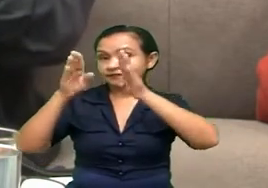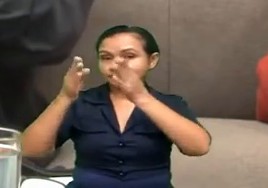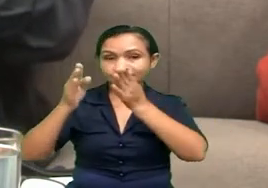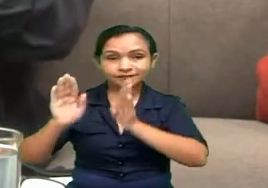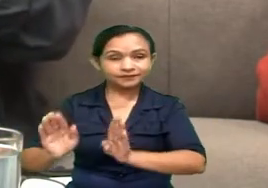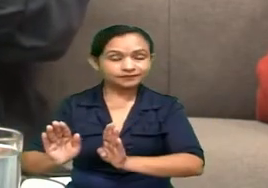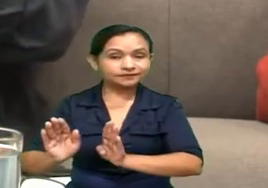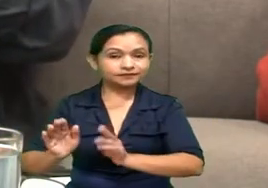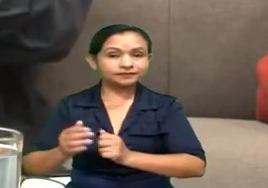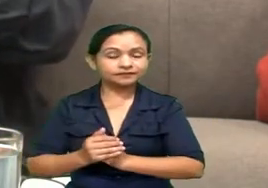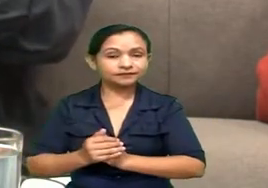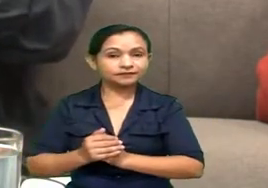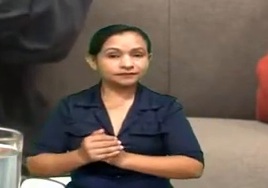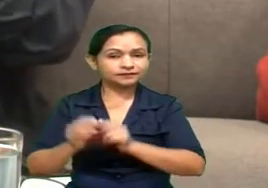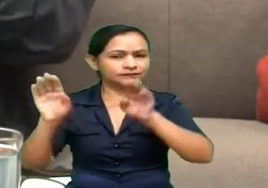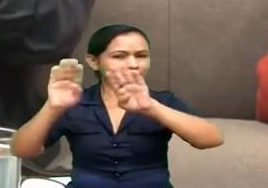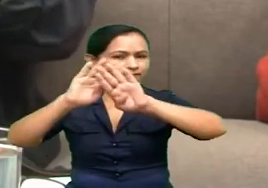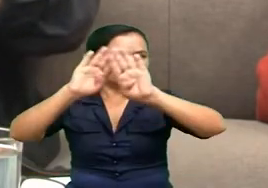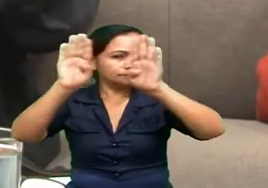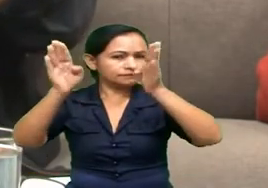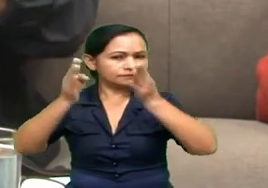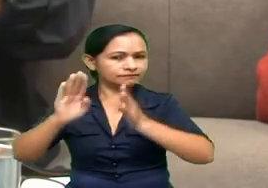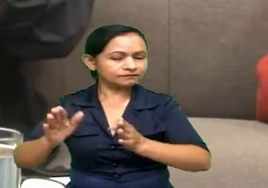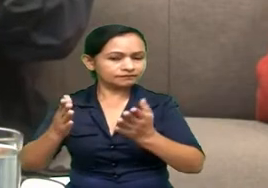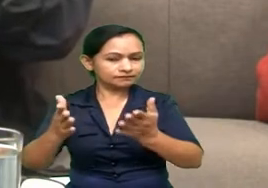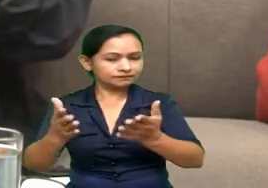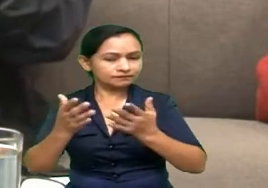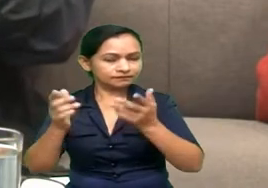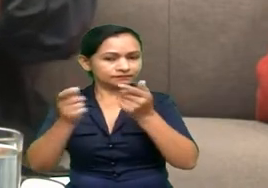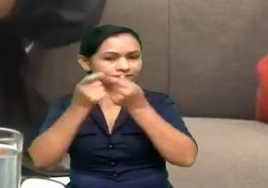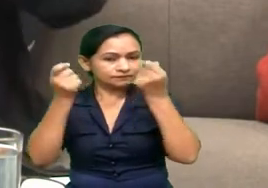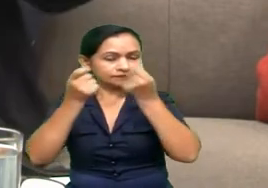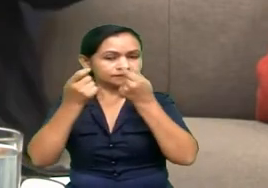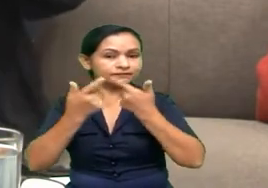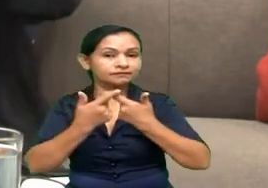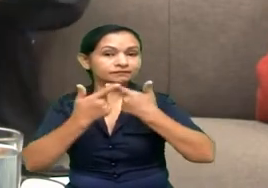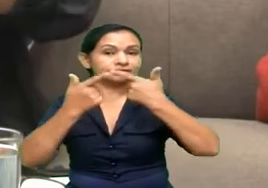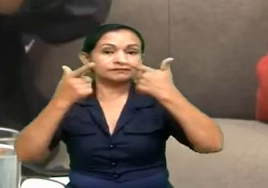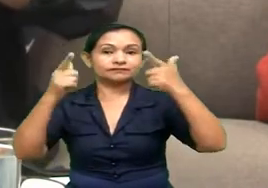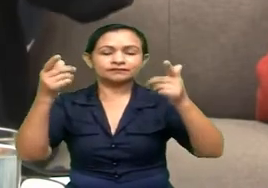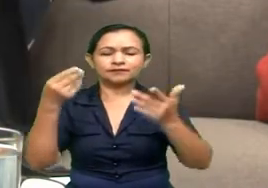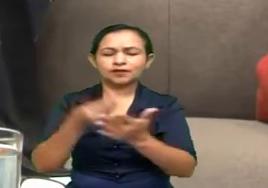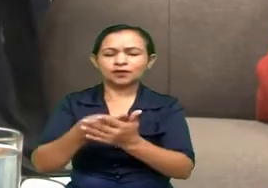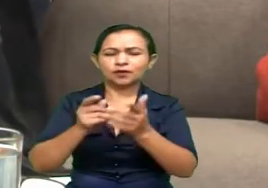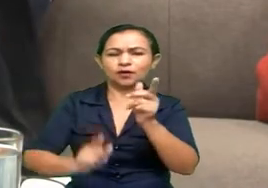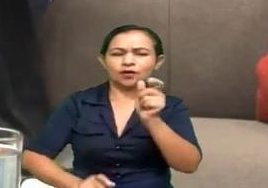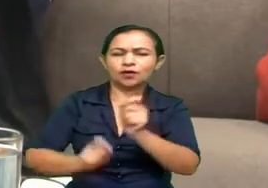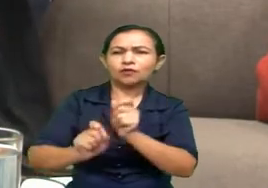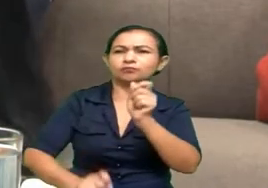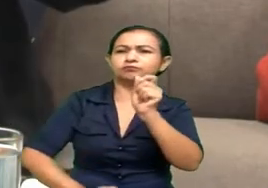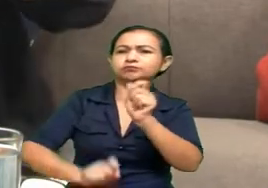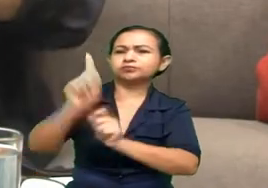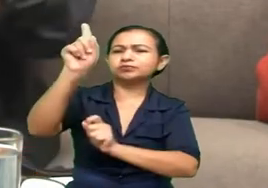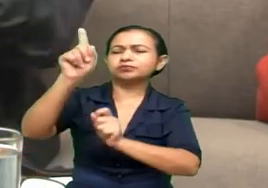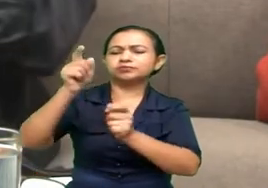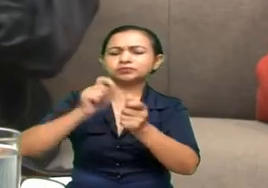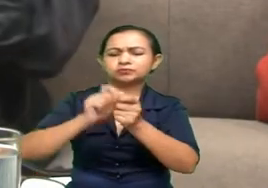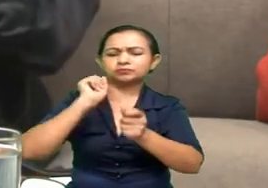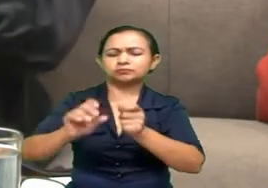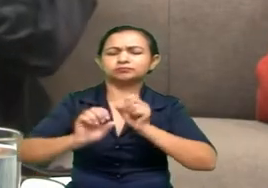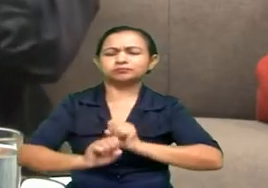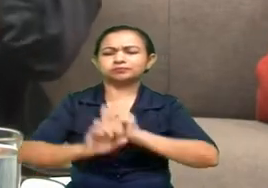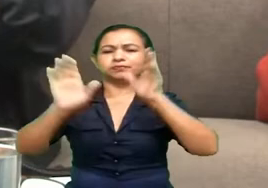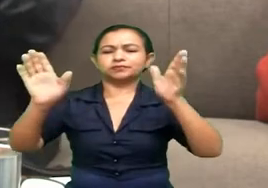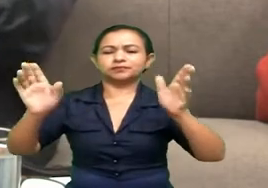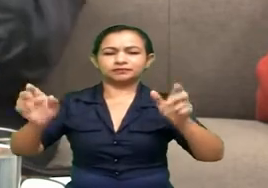ella como quería celebrar la independencia, compró cohetes, bombas y toda cosa para